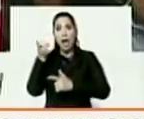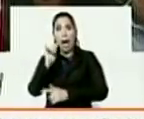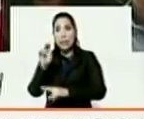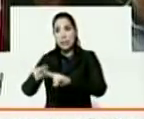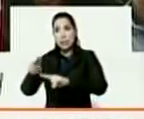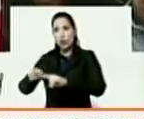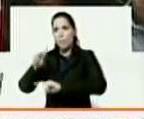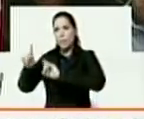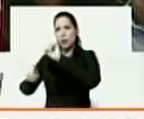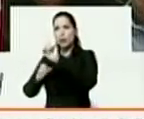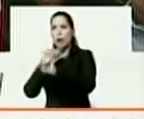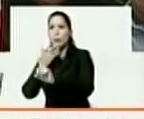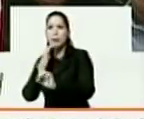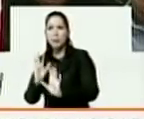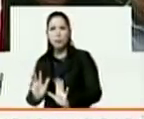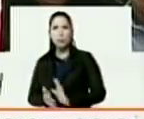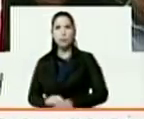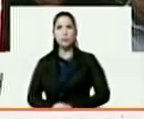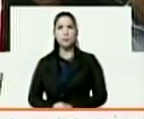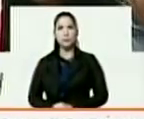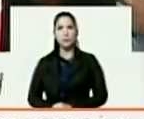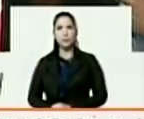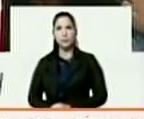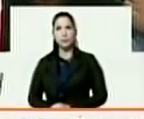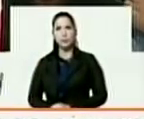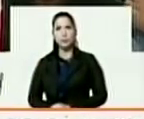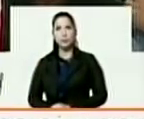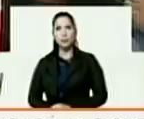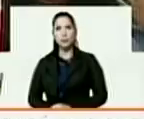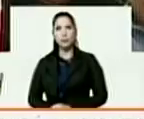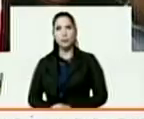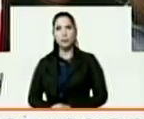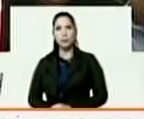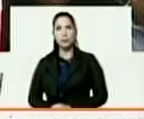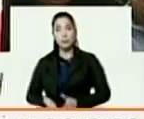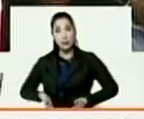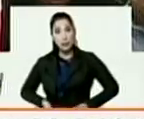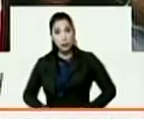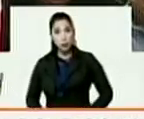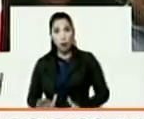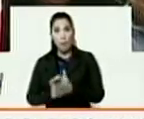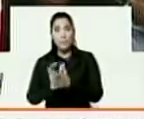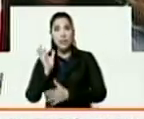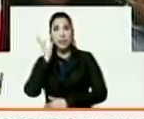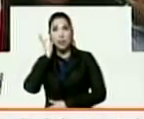y el mensaje el hijo de una compañera